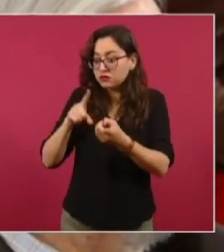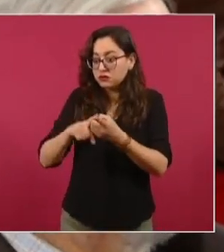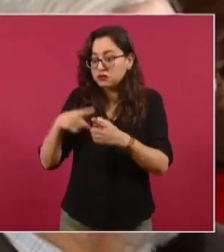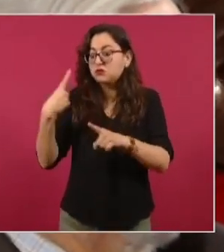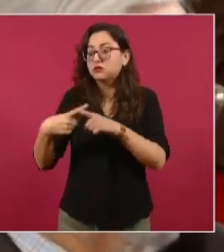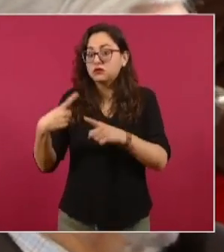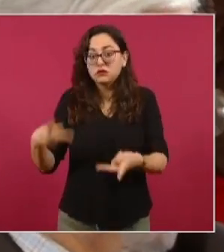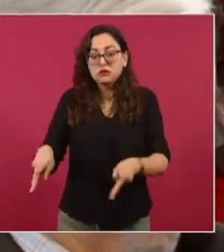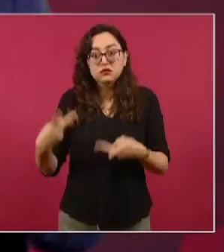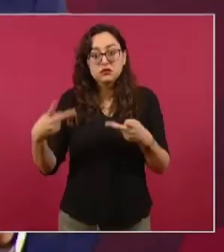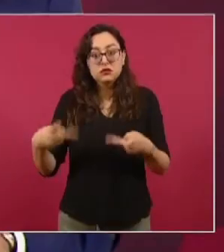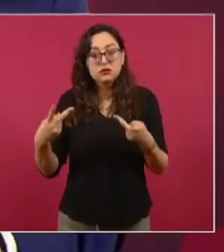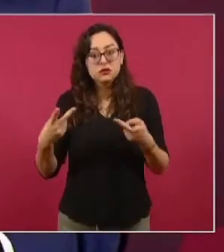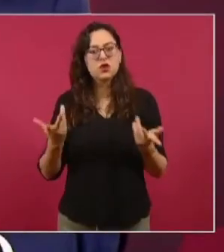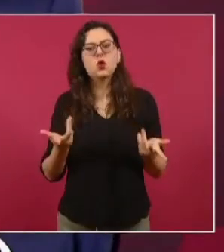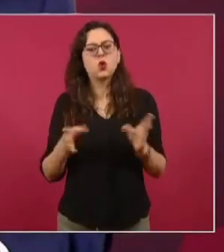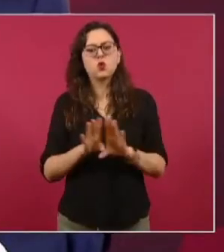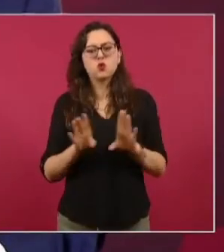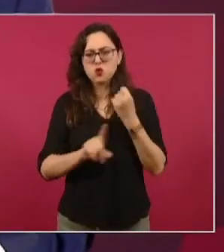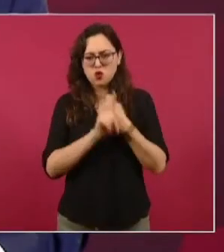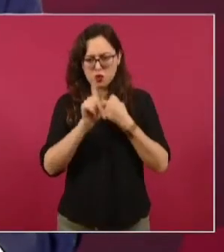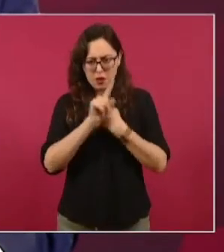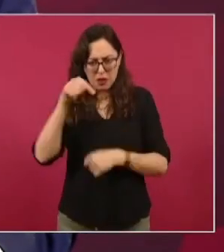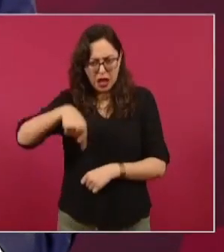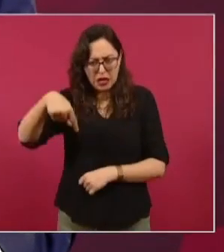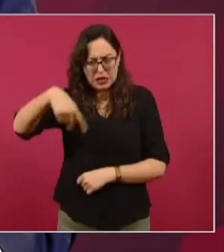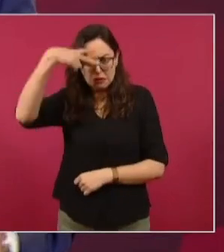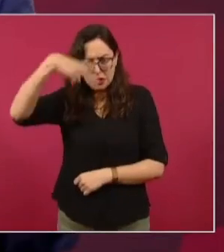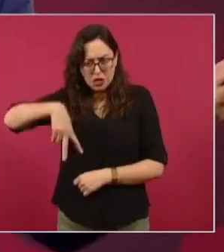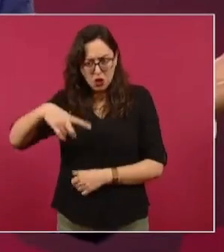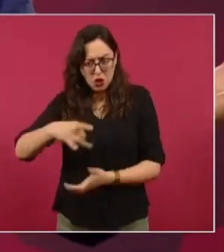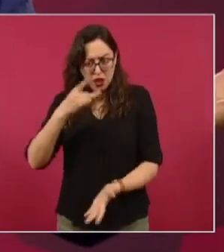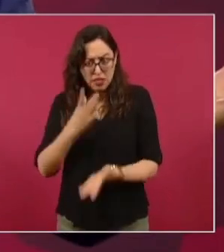¿o es nada más acá? no